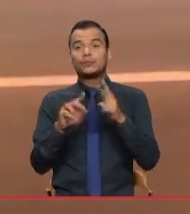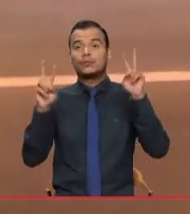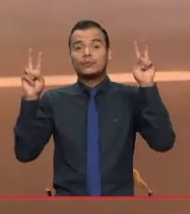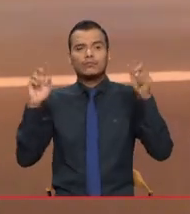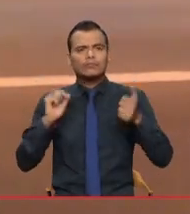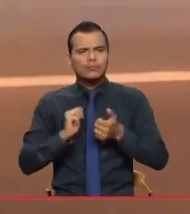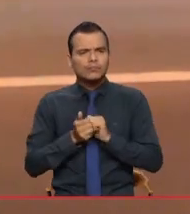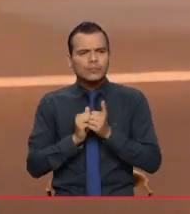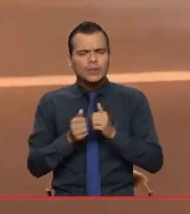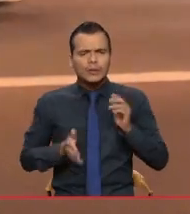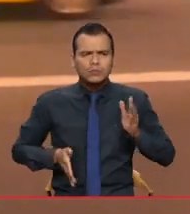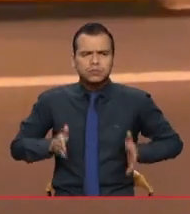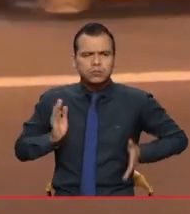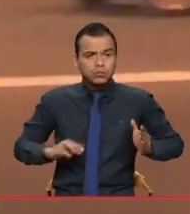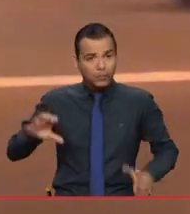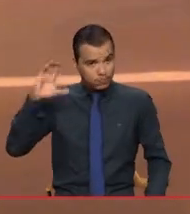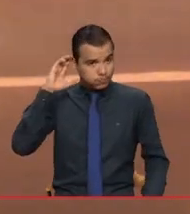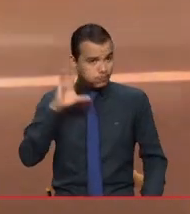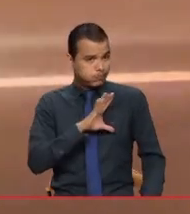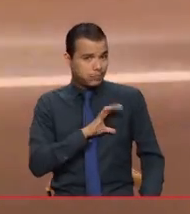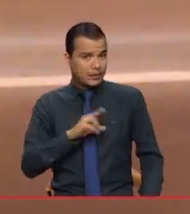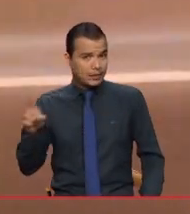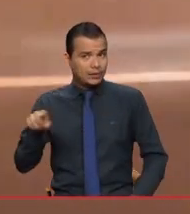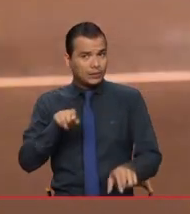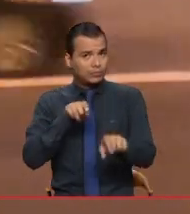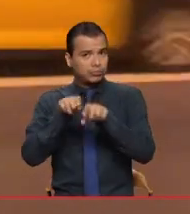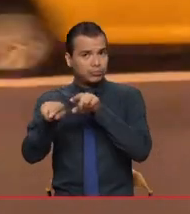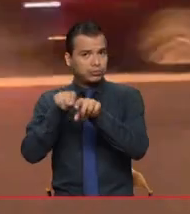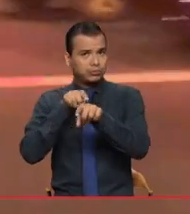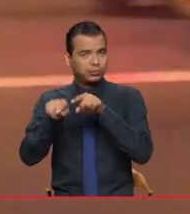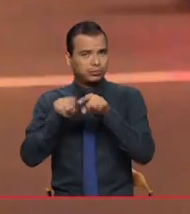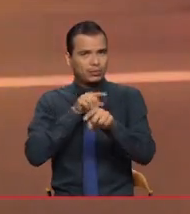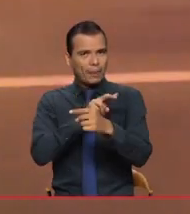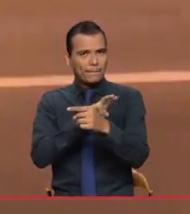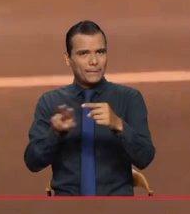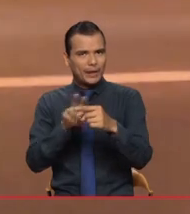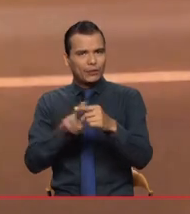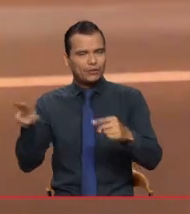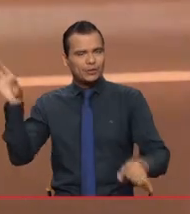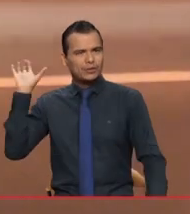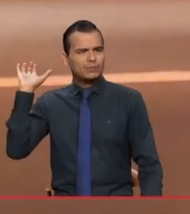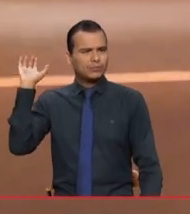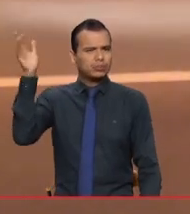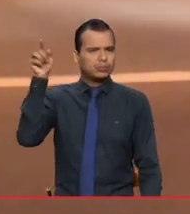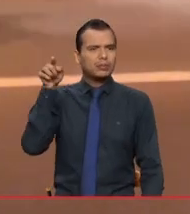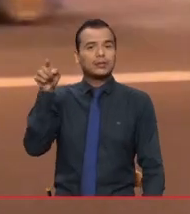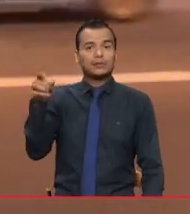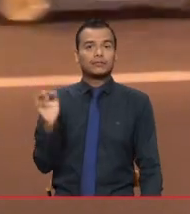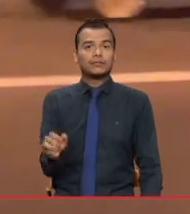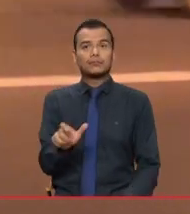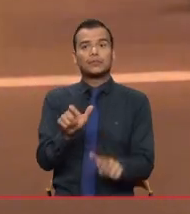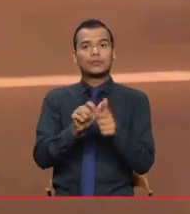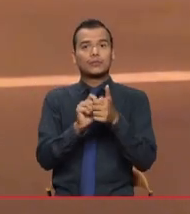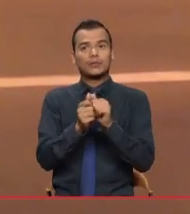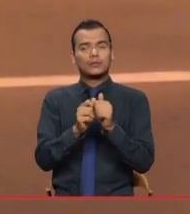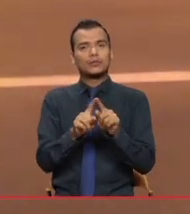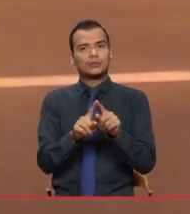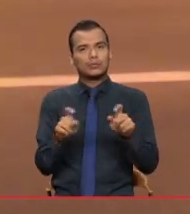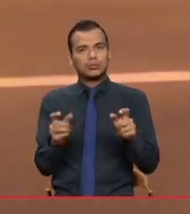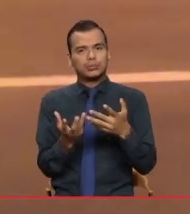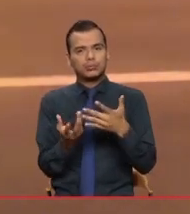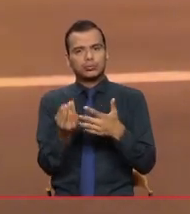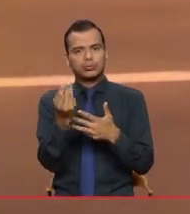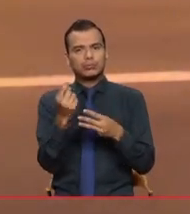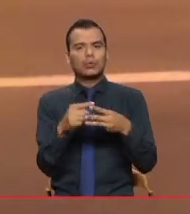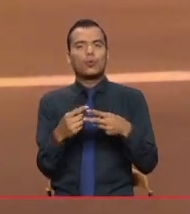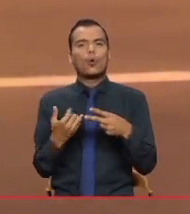En Santiago de Cali se desarrolla el Torneo Nacional de Velocidad y Lanzamiento, donde participan atletas de categorías juveniles